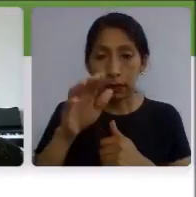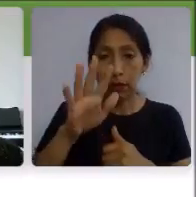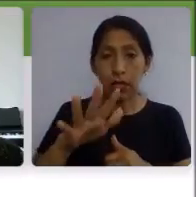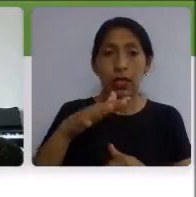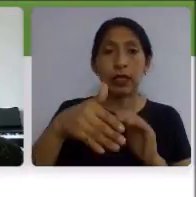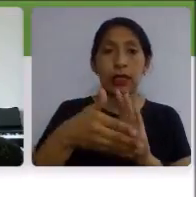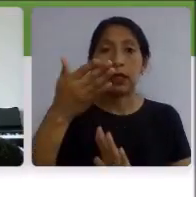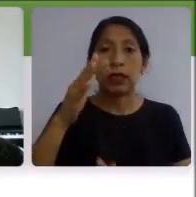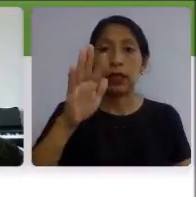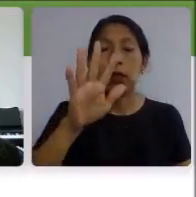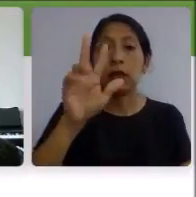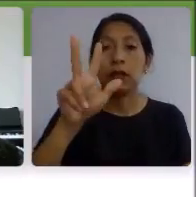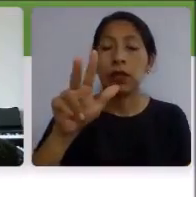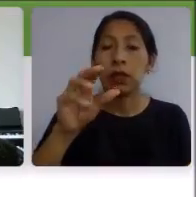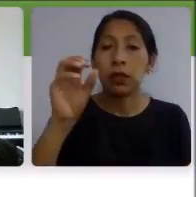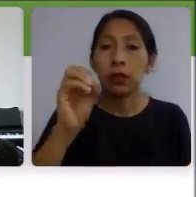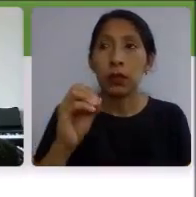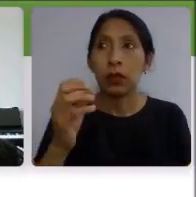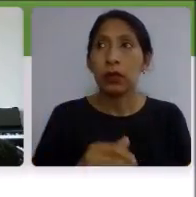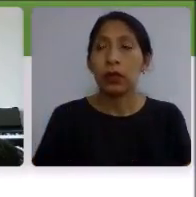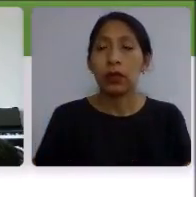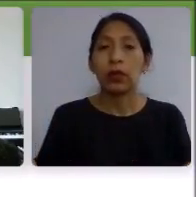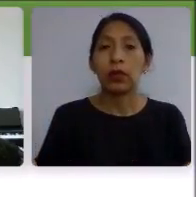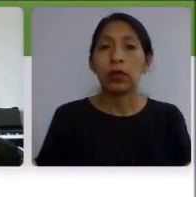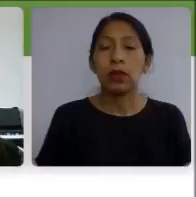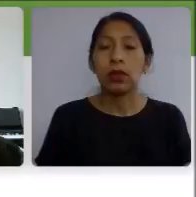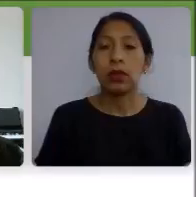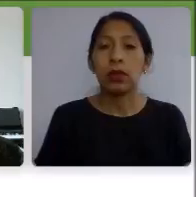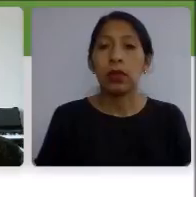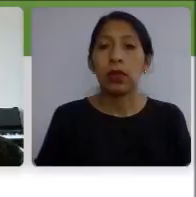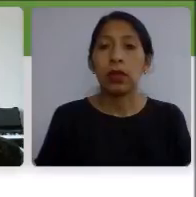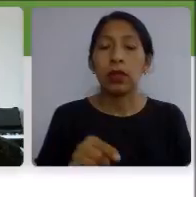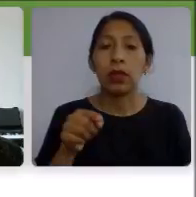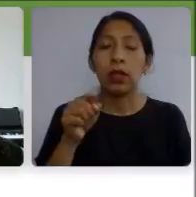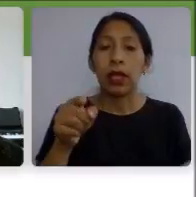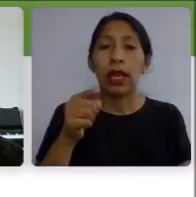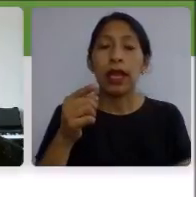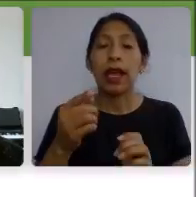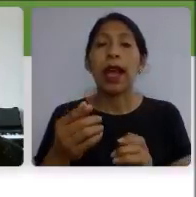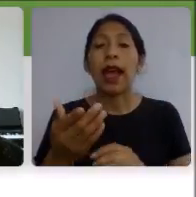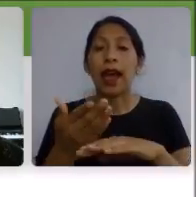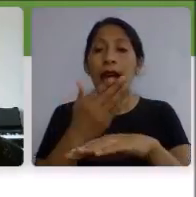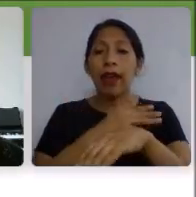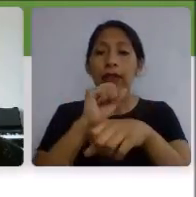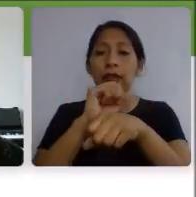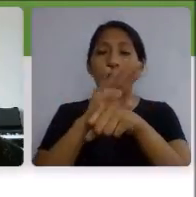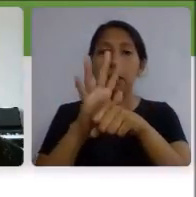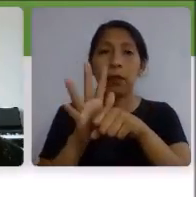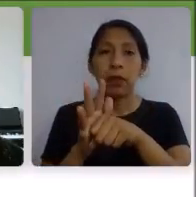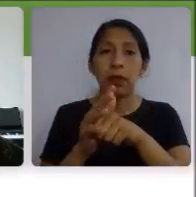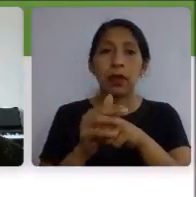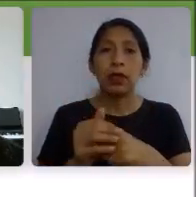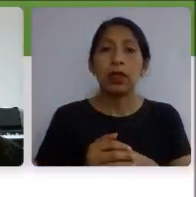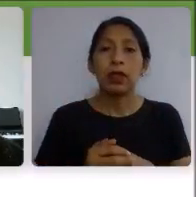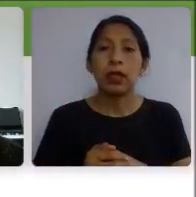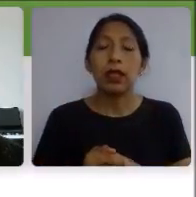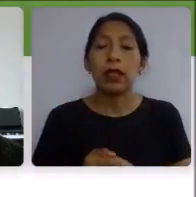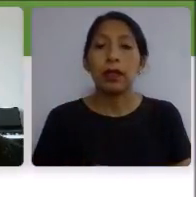años. ¿Ok? Ese es el panorama antes de la pandemia, 2019.